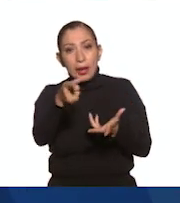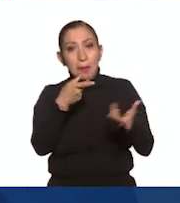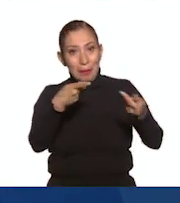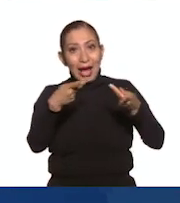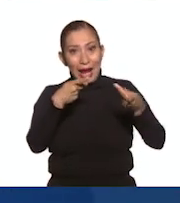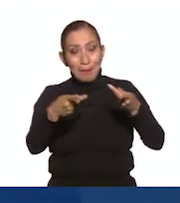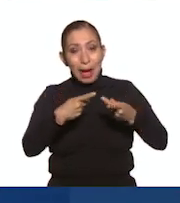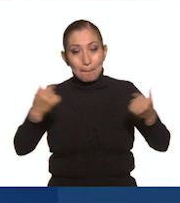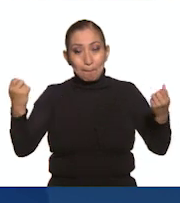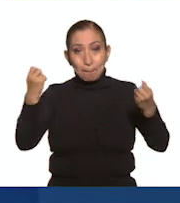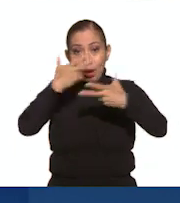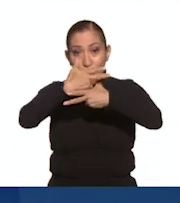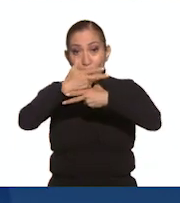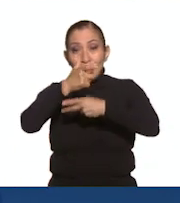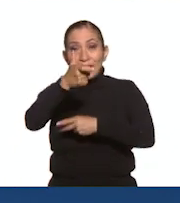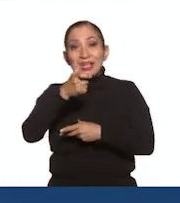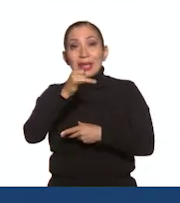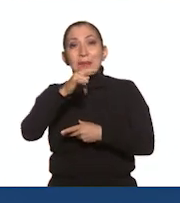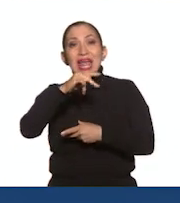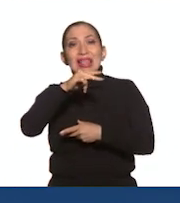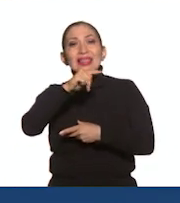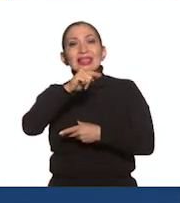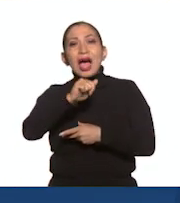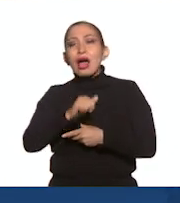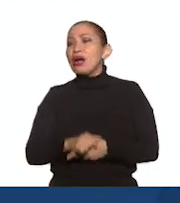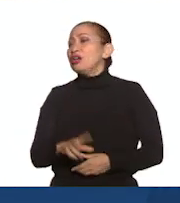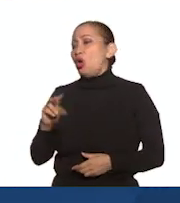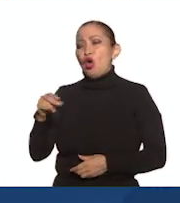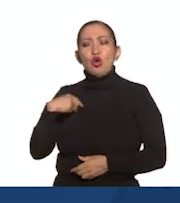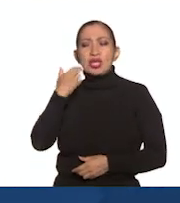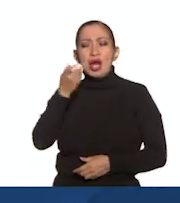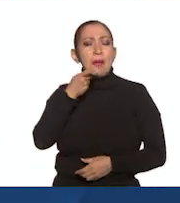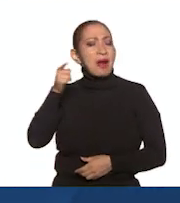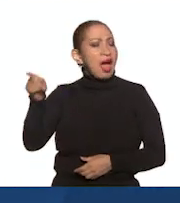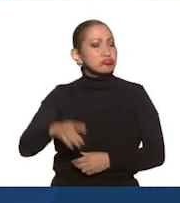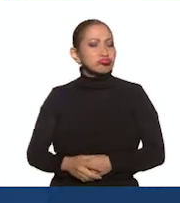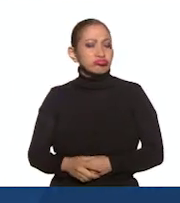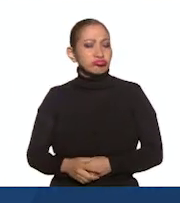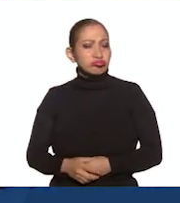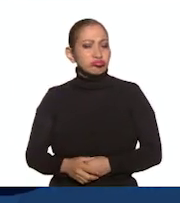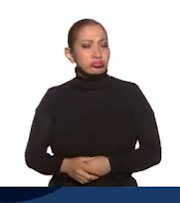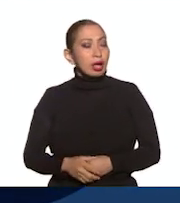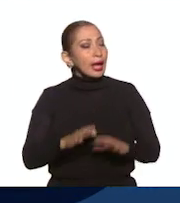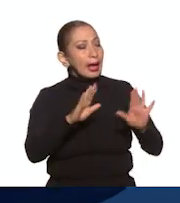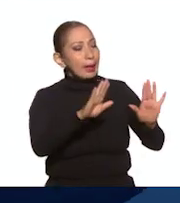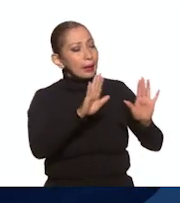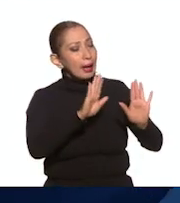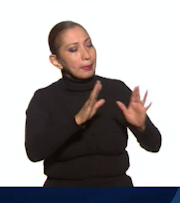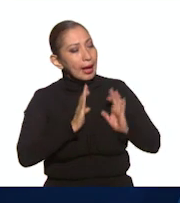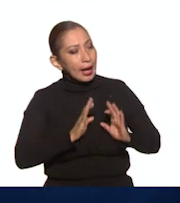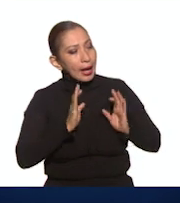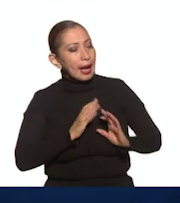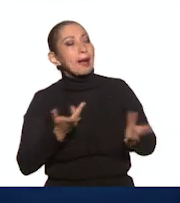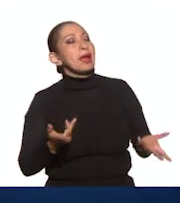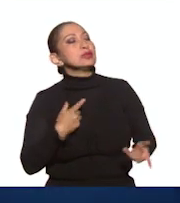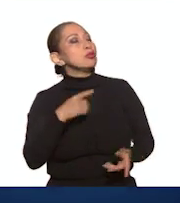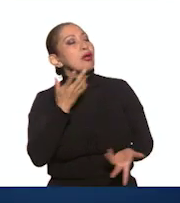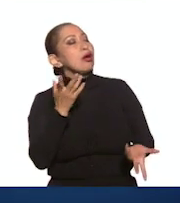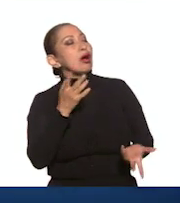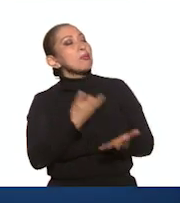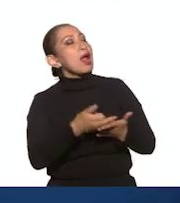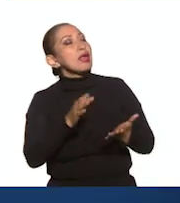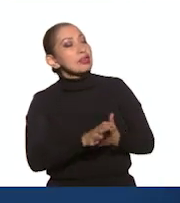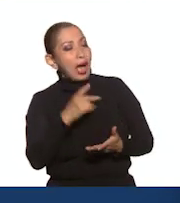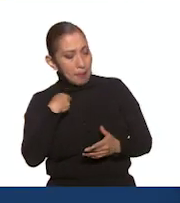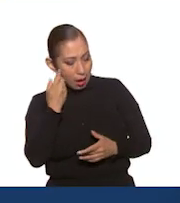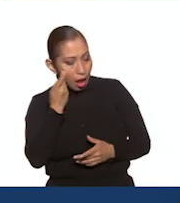una videollamada con Jimenita? No, yo no quiero hablarle. A ver si muy salsa. Te